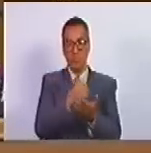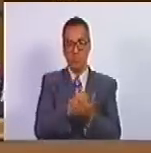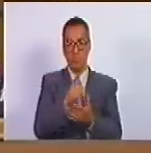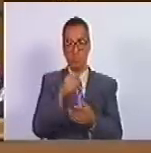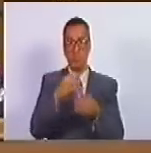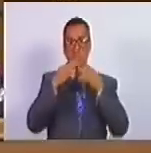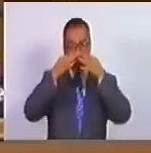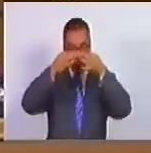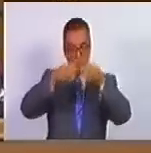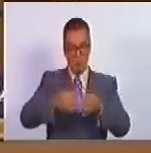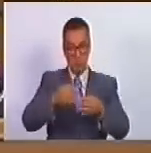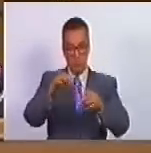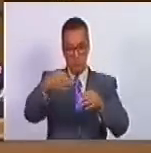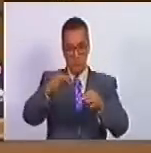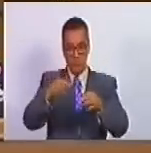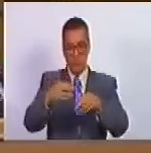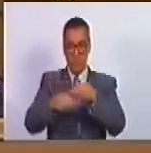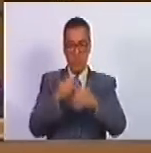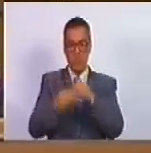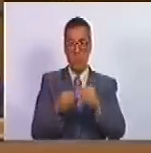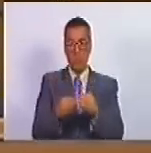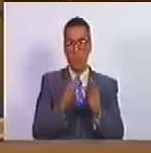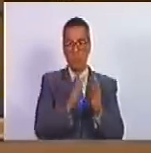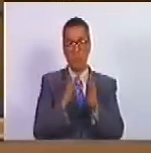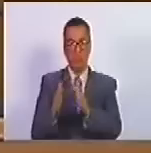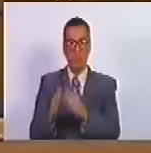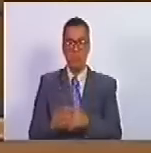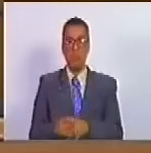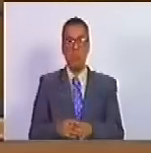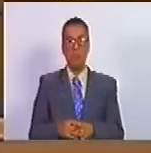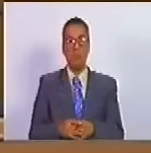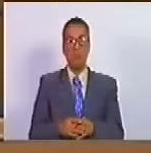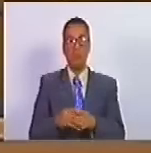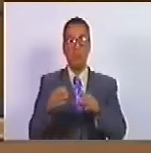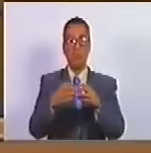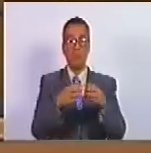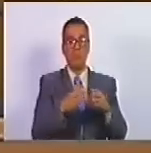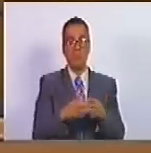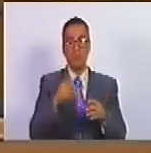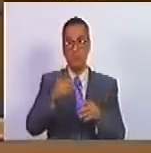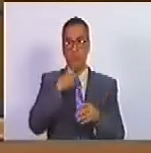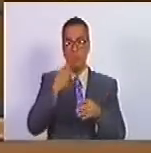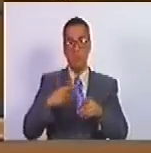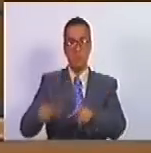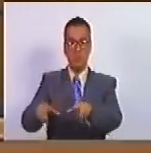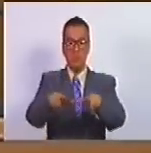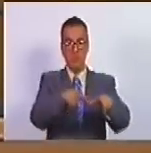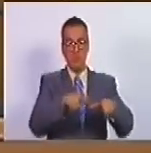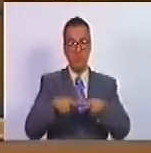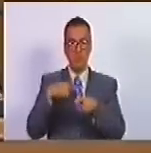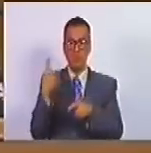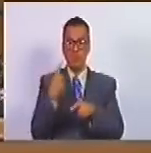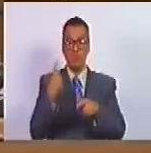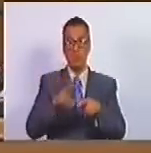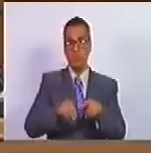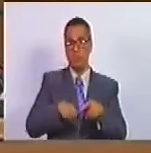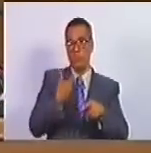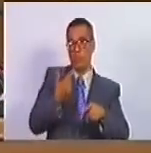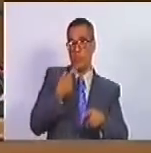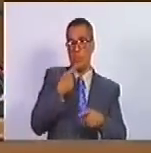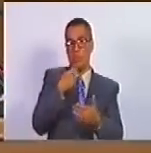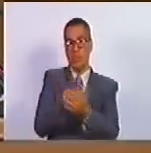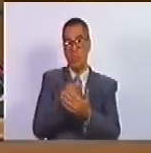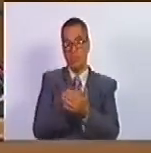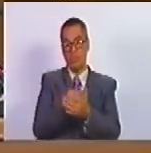documentos oficiales expedidos por los órganos y entes de la entidad político-territorial. Solo podrá exigirse el pago